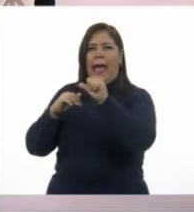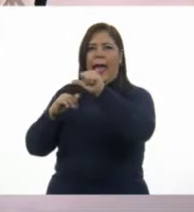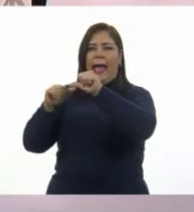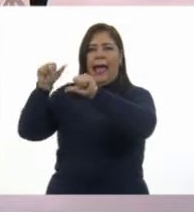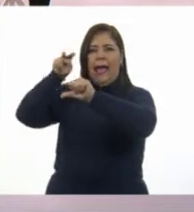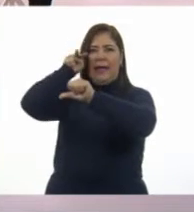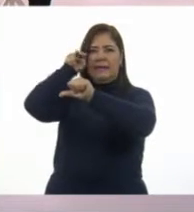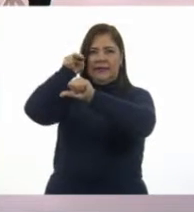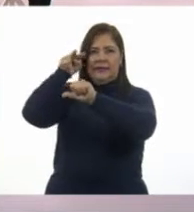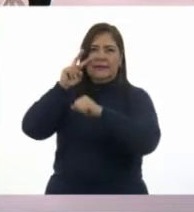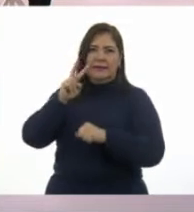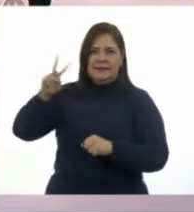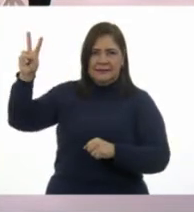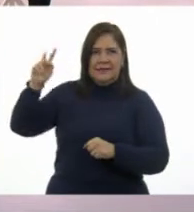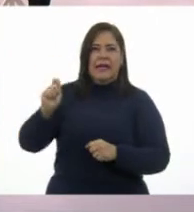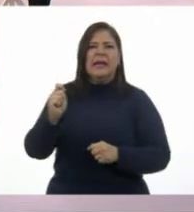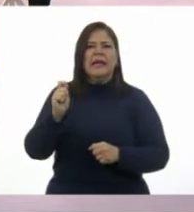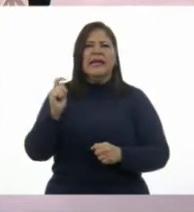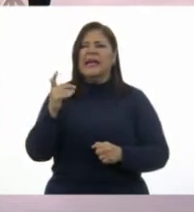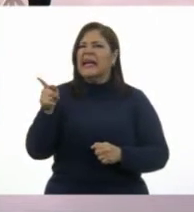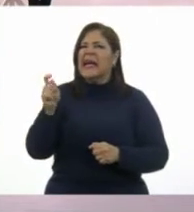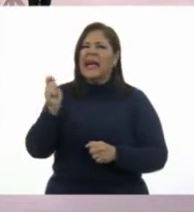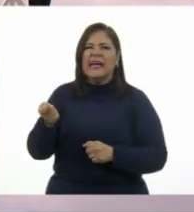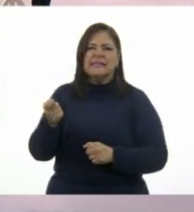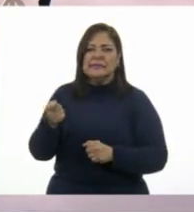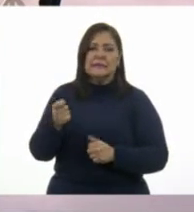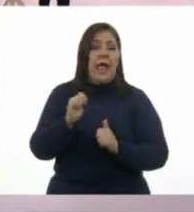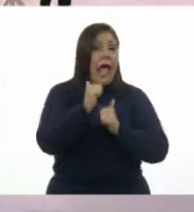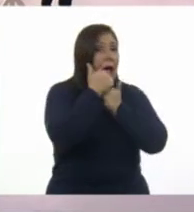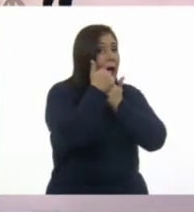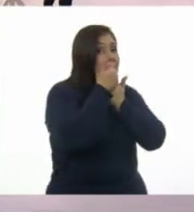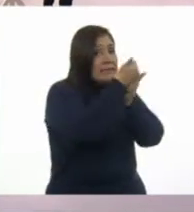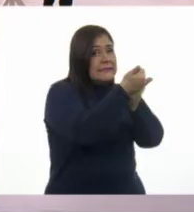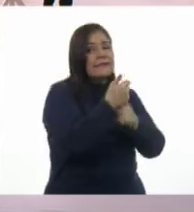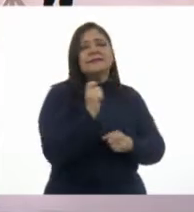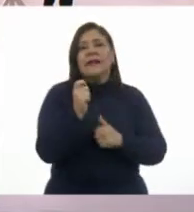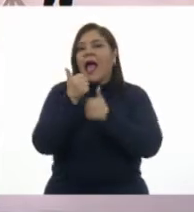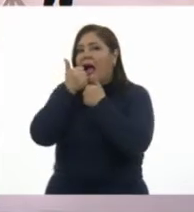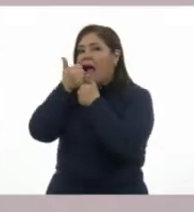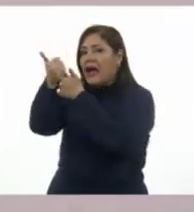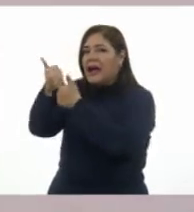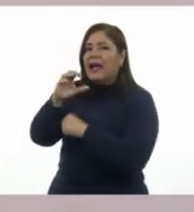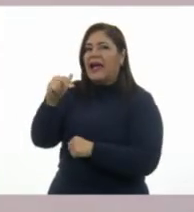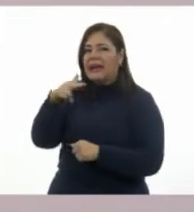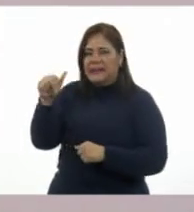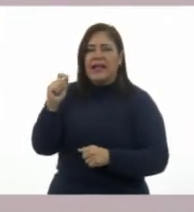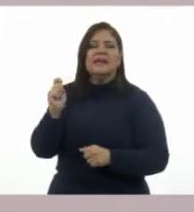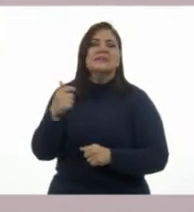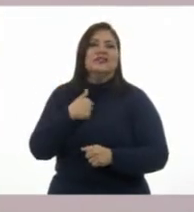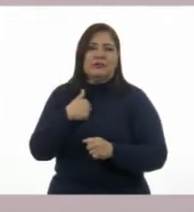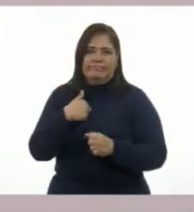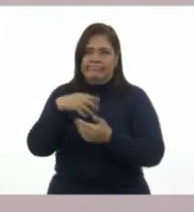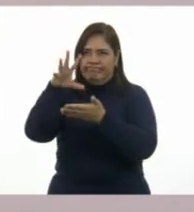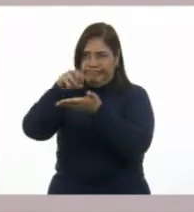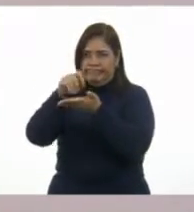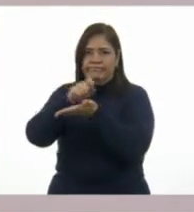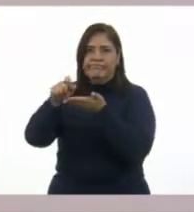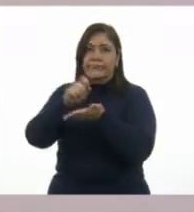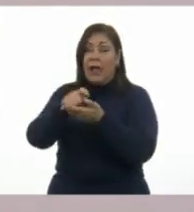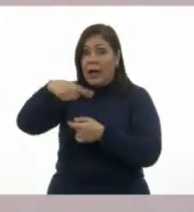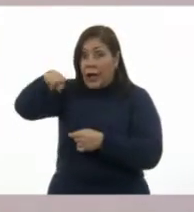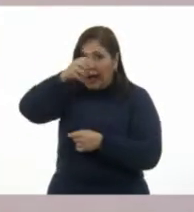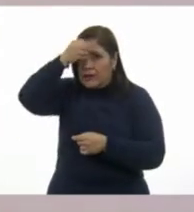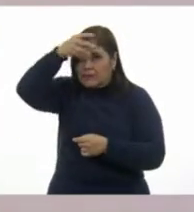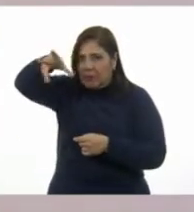Si up, ¿qué es? Caña. Caña. También lo voy a poner en español para que no se les